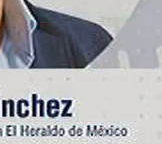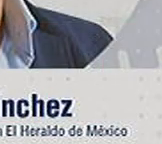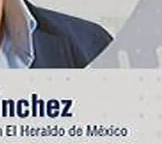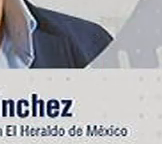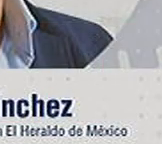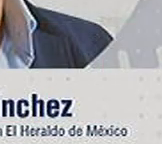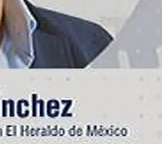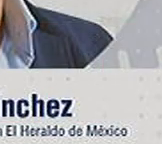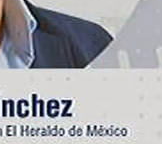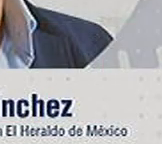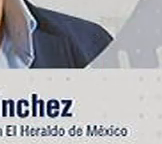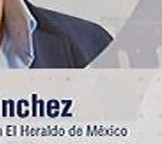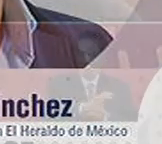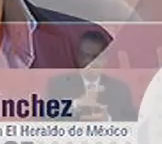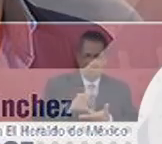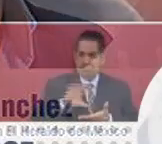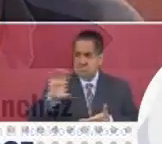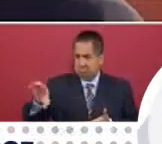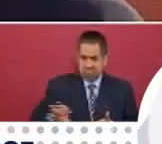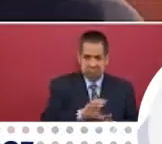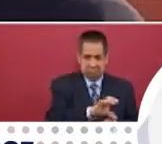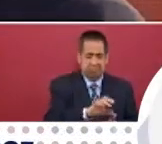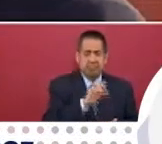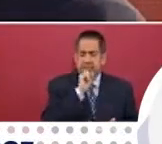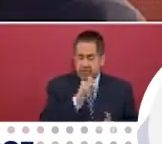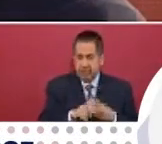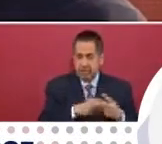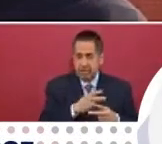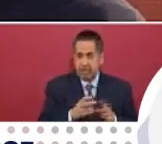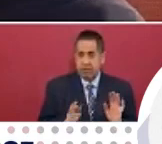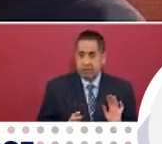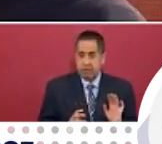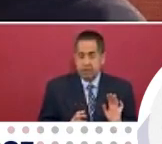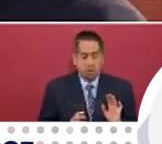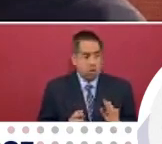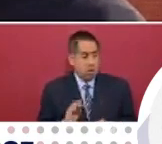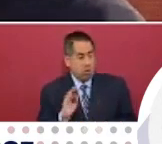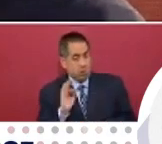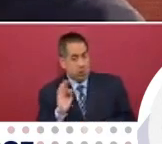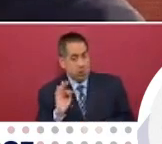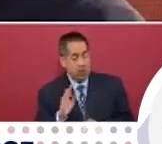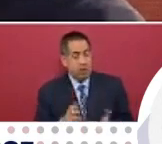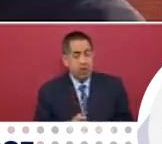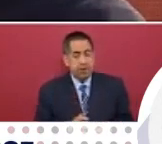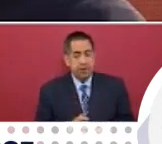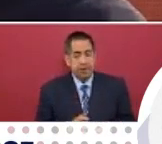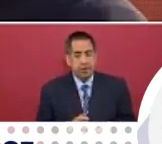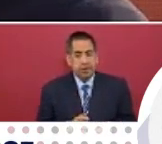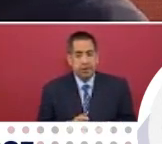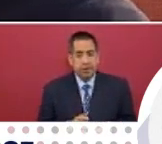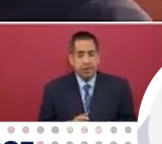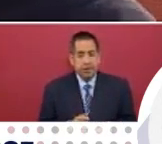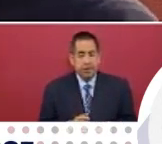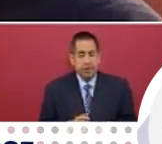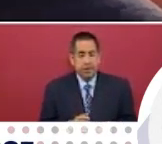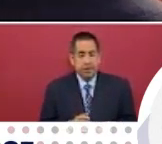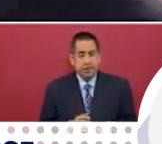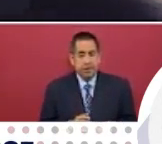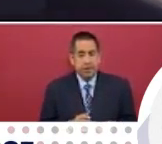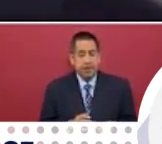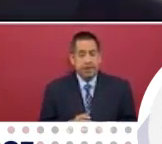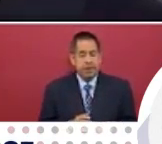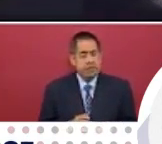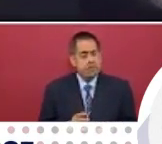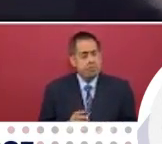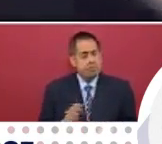No, esto lo dice el presidente. La auditoría es un poco ambigua en cuanto a números, porque